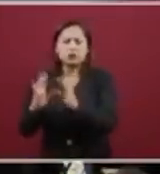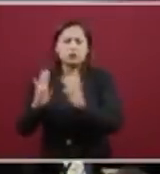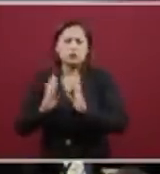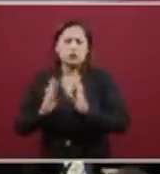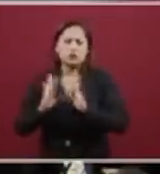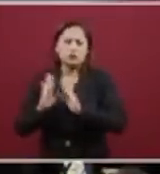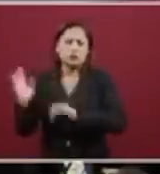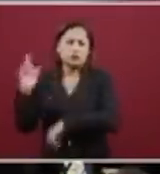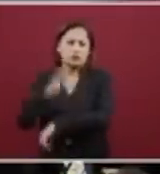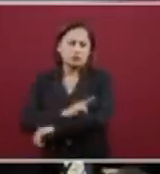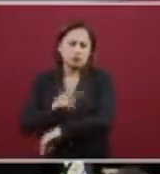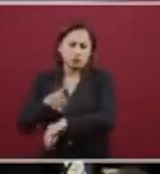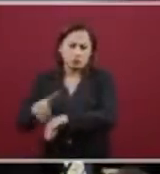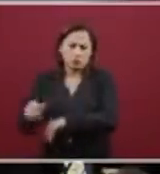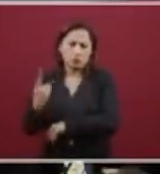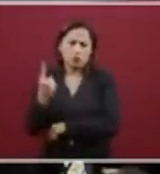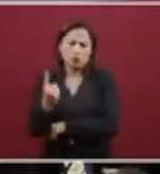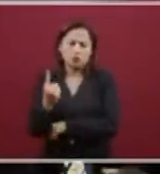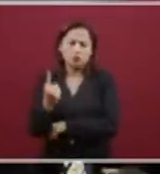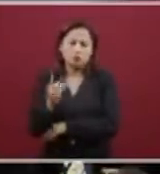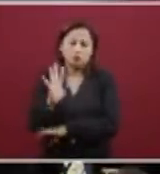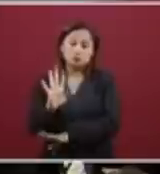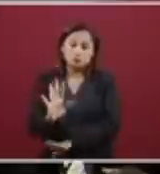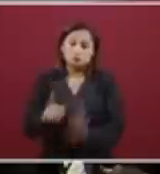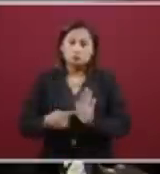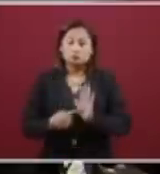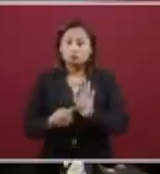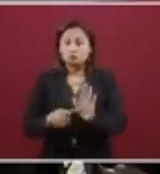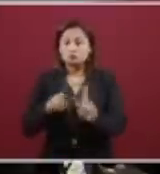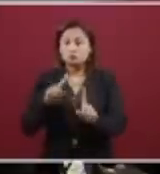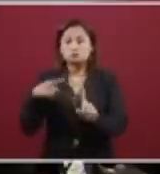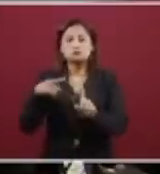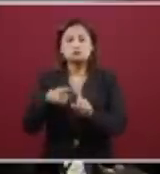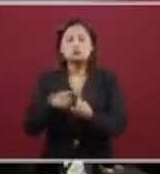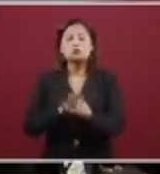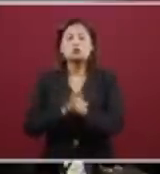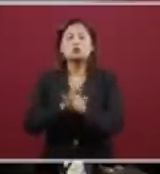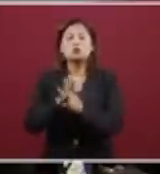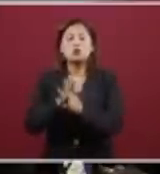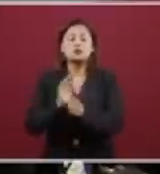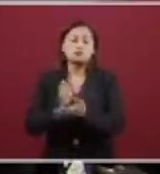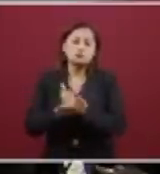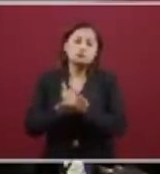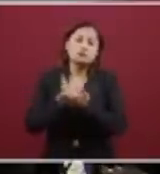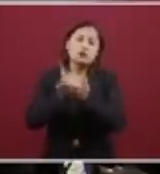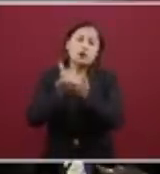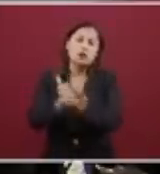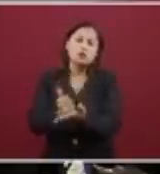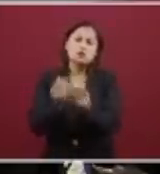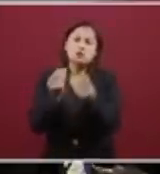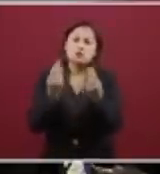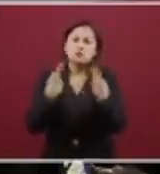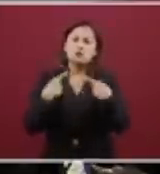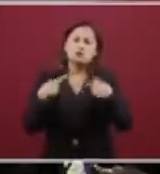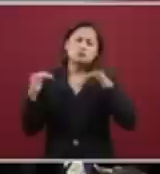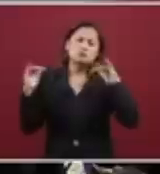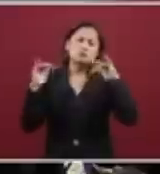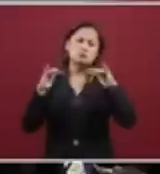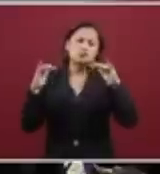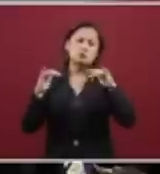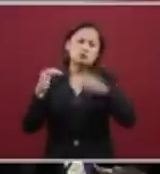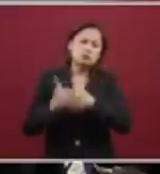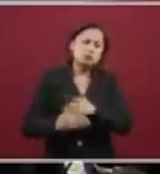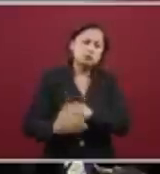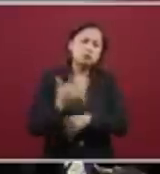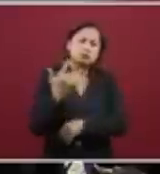referir que esta planeación será escalable para satisfacer la demanda actual y futura de pasajeros en los próximos 50 años de